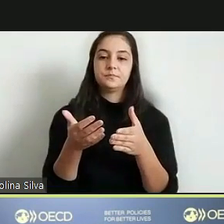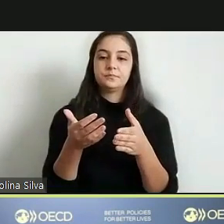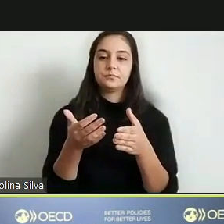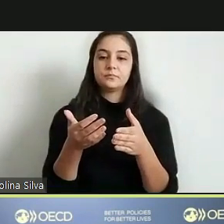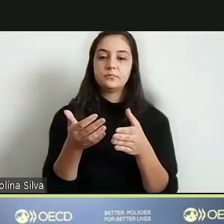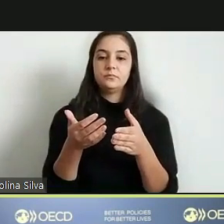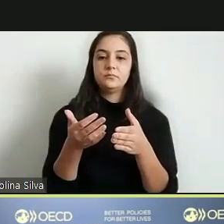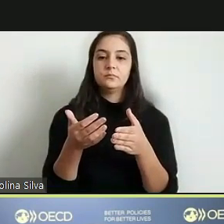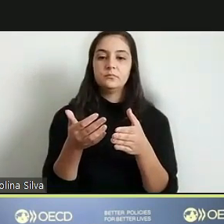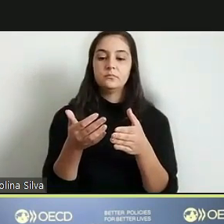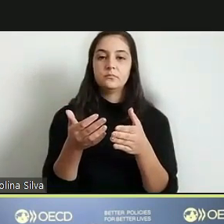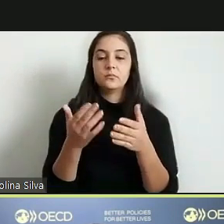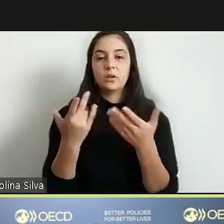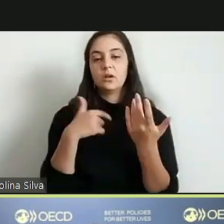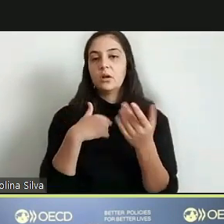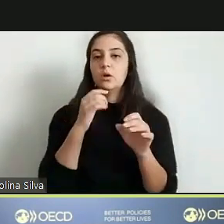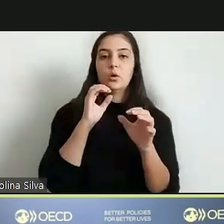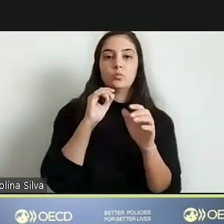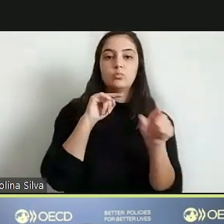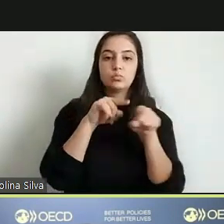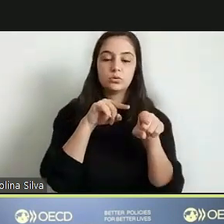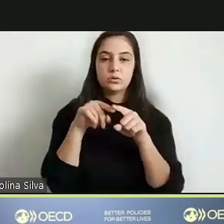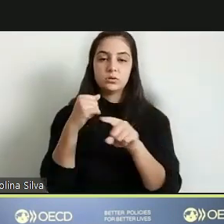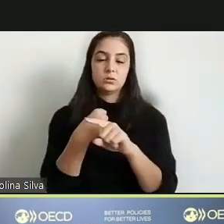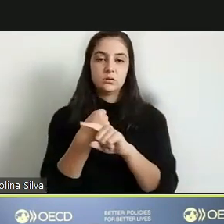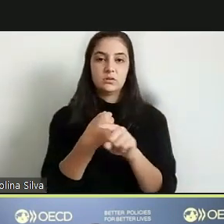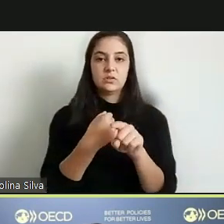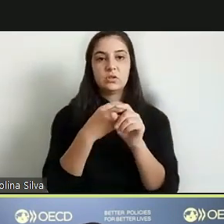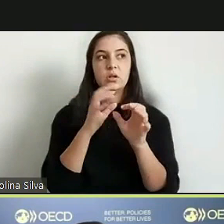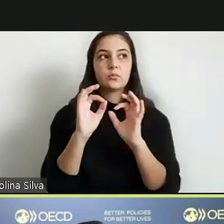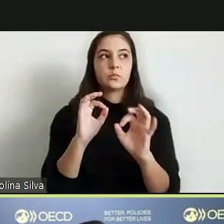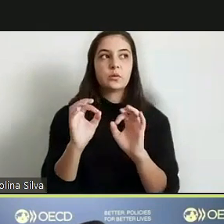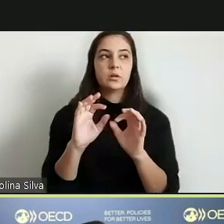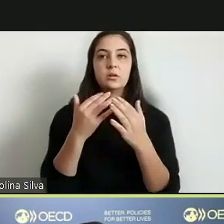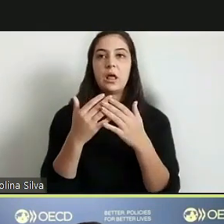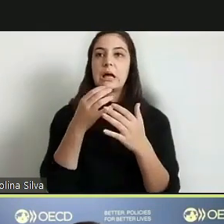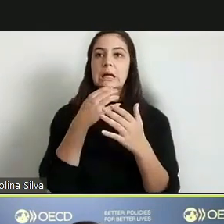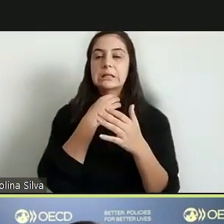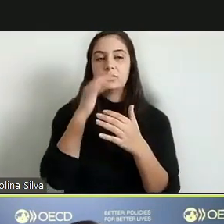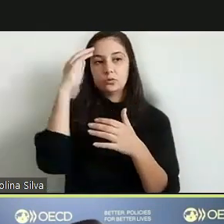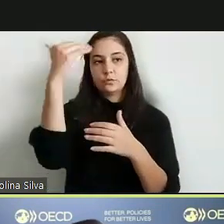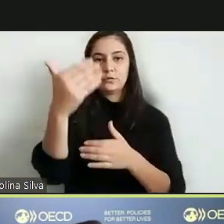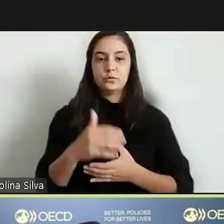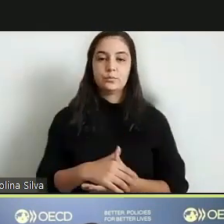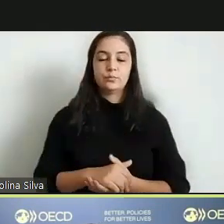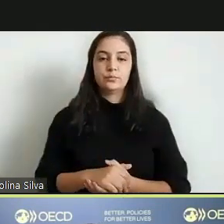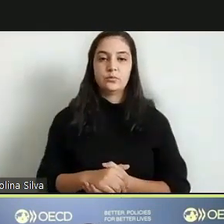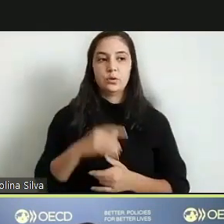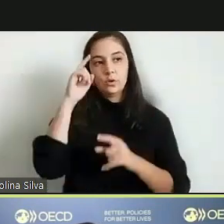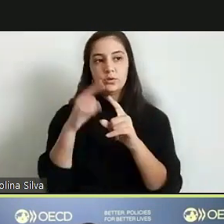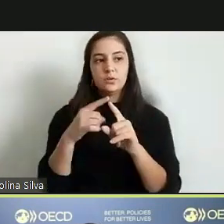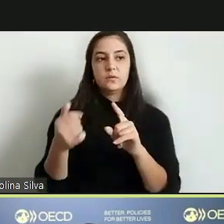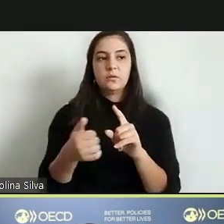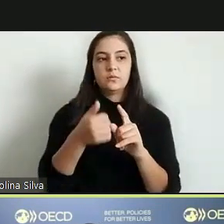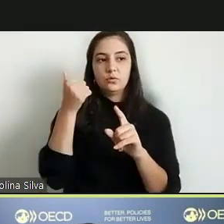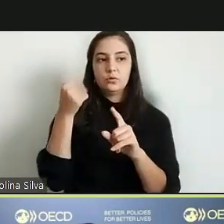diseñando políticas y servicios que permitan abordar crisis futuras. Para mejorar y para